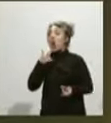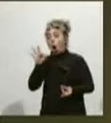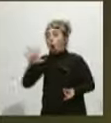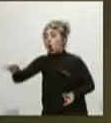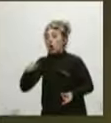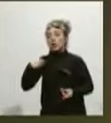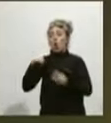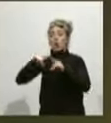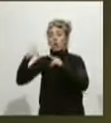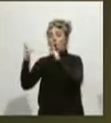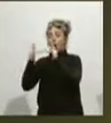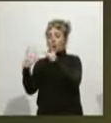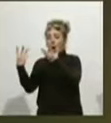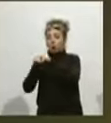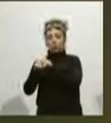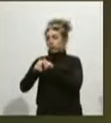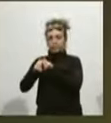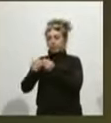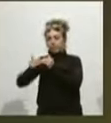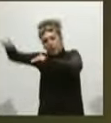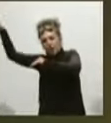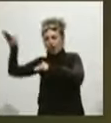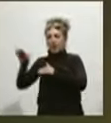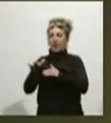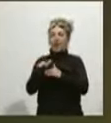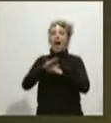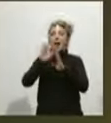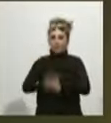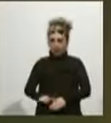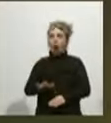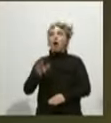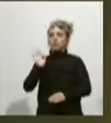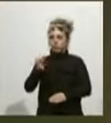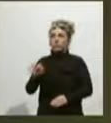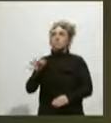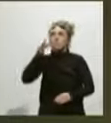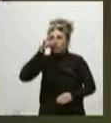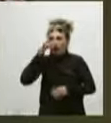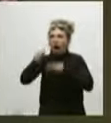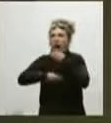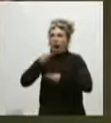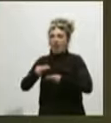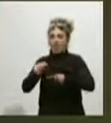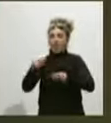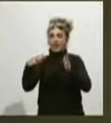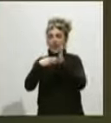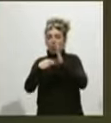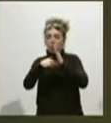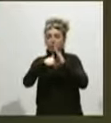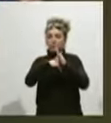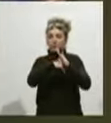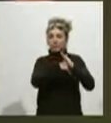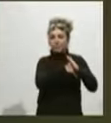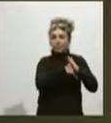echo de la cama. Y veo que Zapatero se guardó un tenedor en la manga derecha. Entonces mi mujer Elvira me dijo, Mariano,